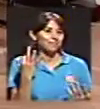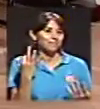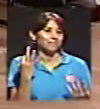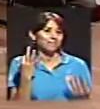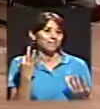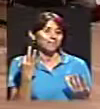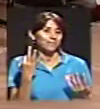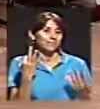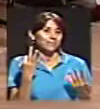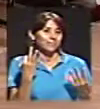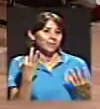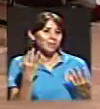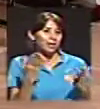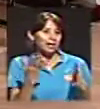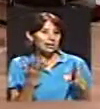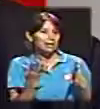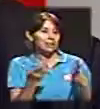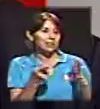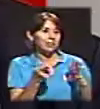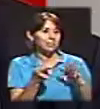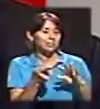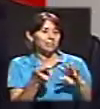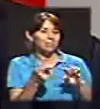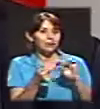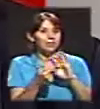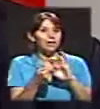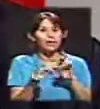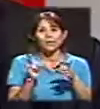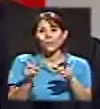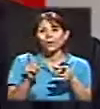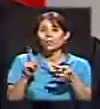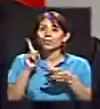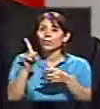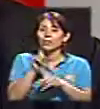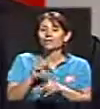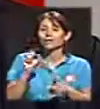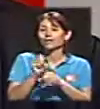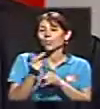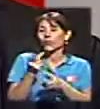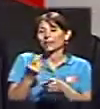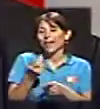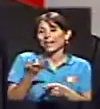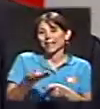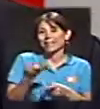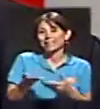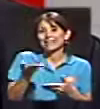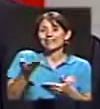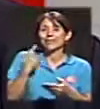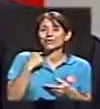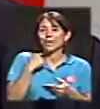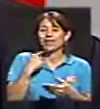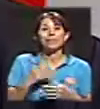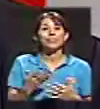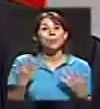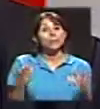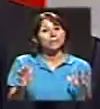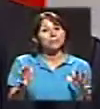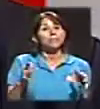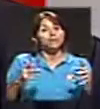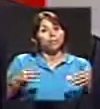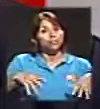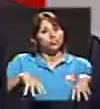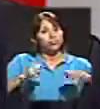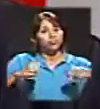difusa. Vía emisión monetaria, que es inflacionaria al final de cuentas, ¿verdad? Uh-huh. No, ha sido un reto muy